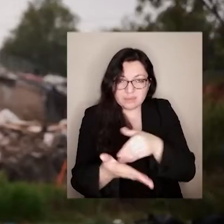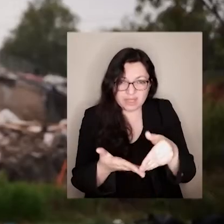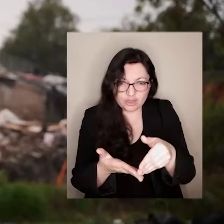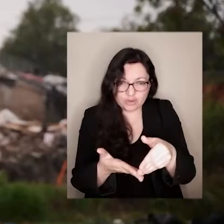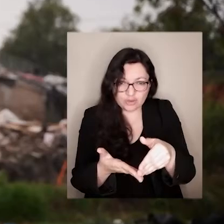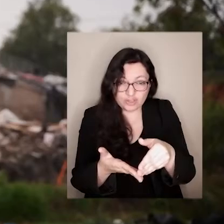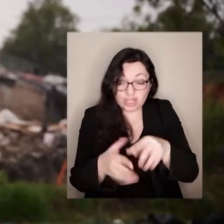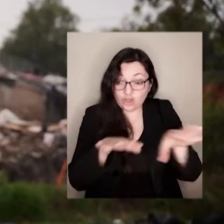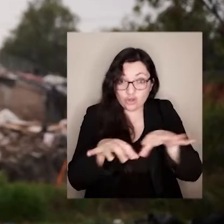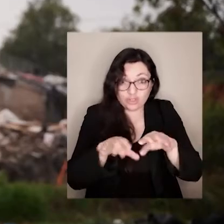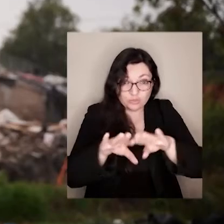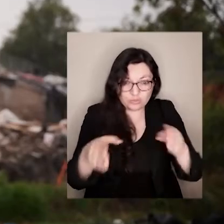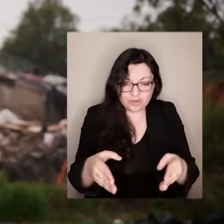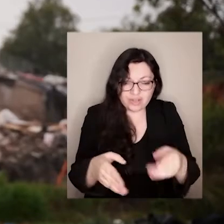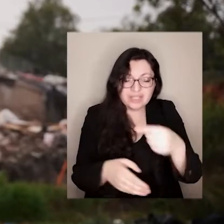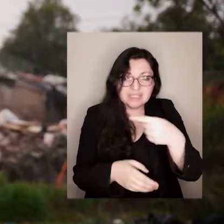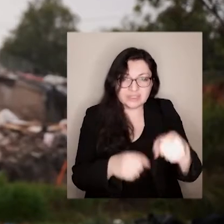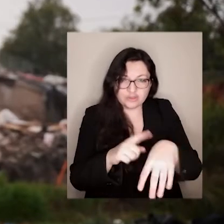Muebles, 115 millones.